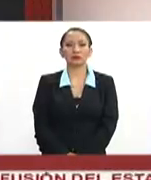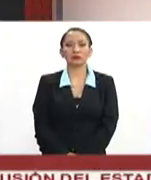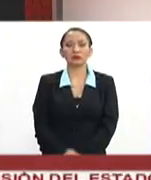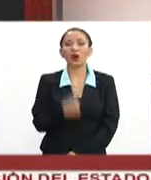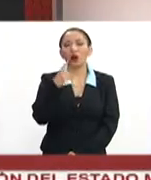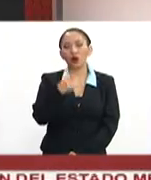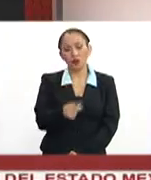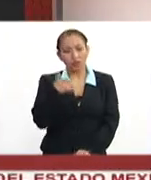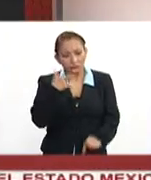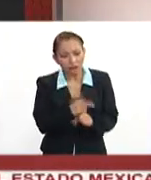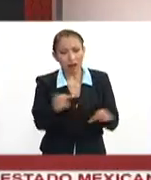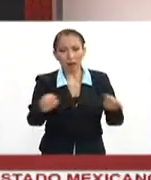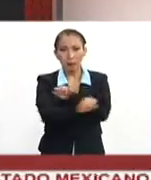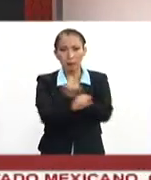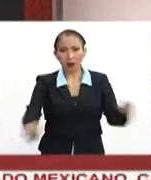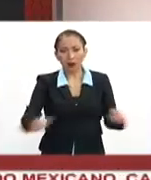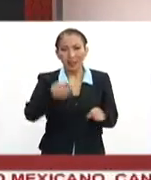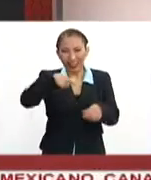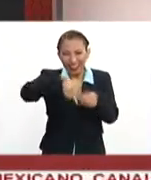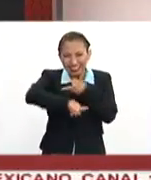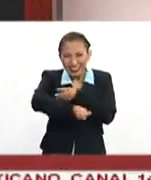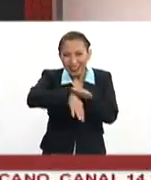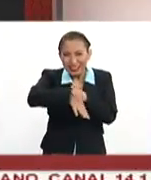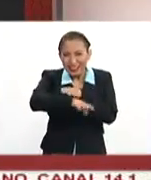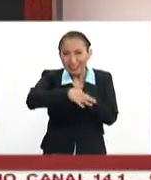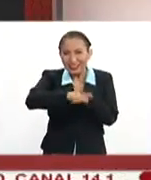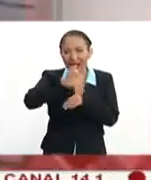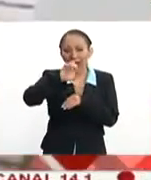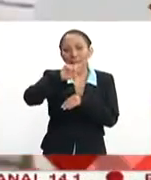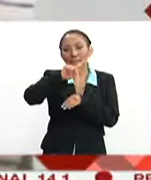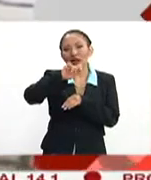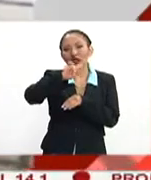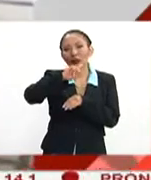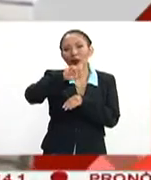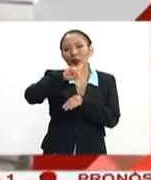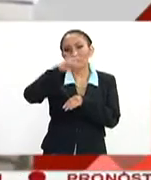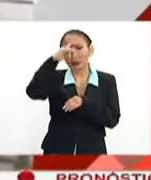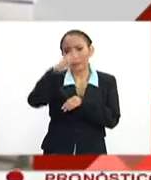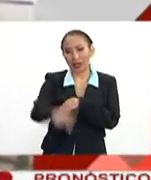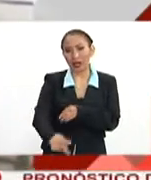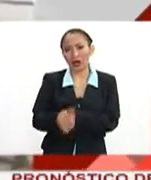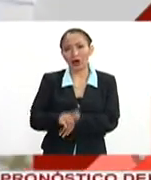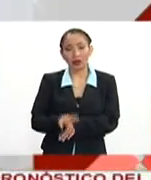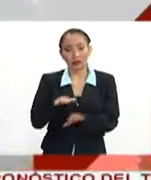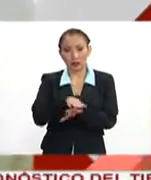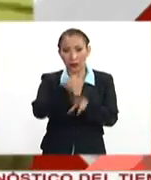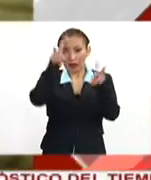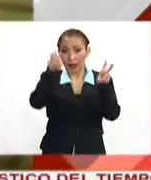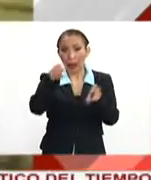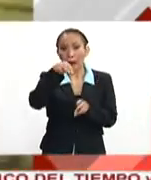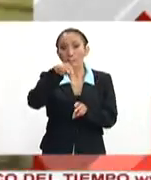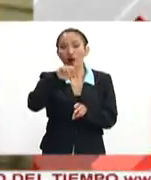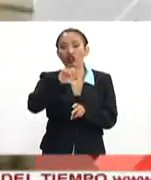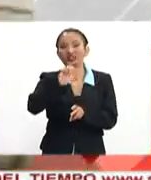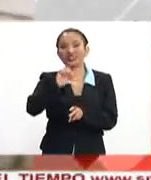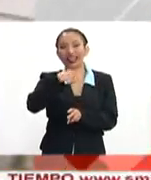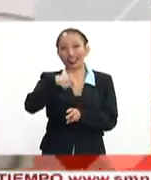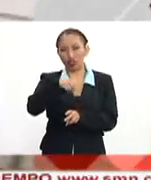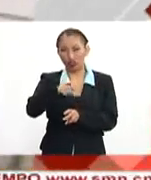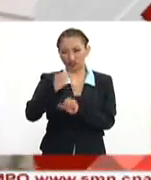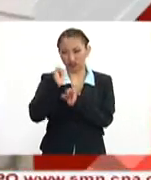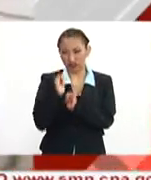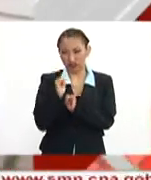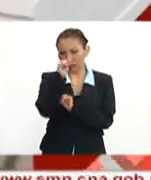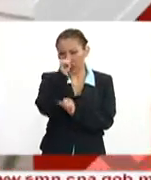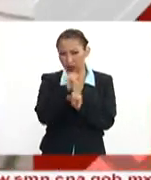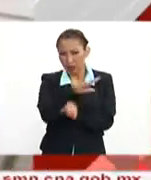Un artefacto hizo explosión ayer en la entrada principal del Episcopado Mexicano. Al respecto, Monseñor Alfonso Miranda